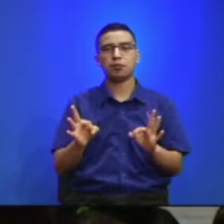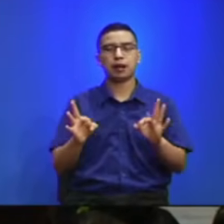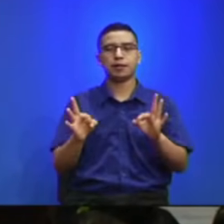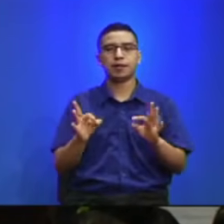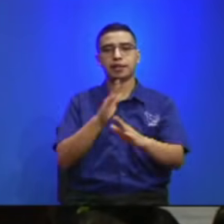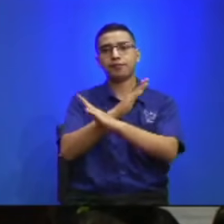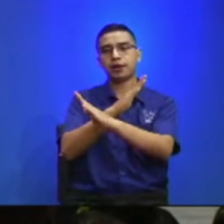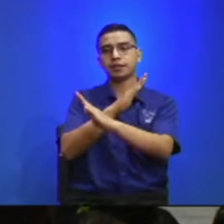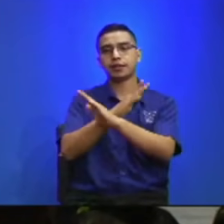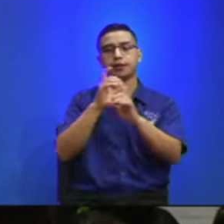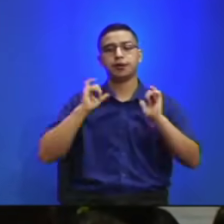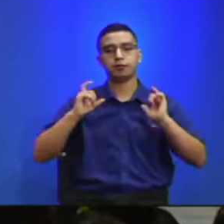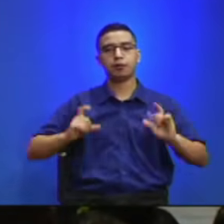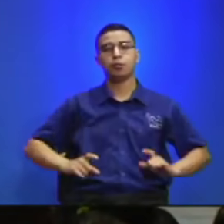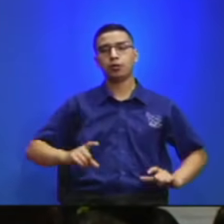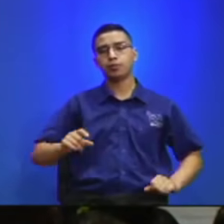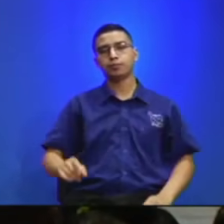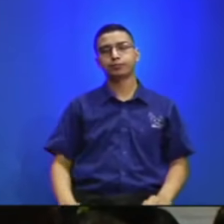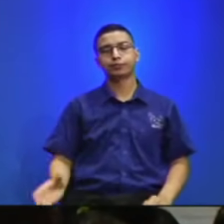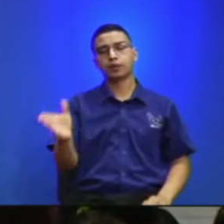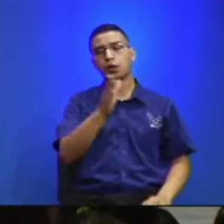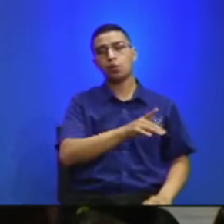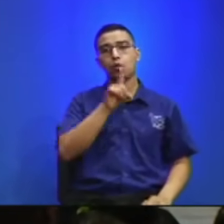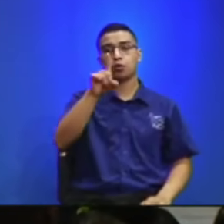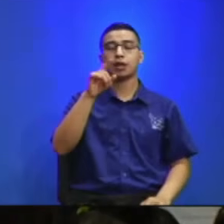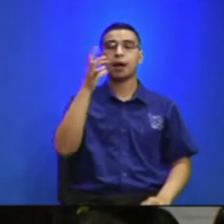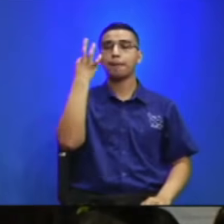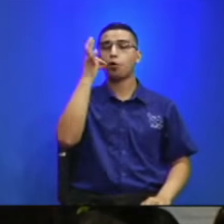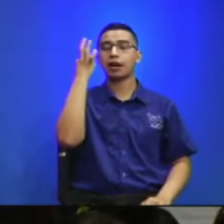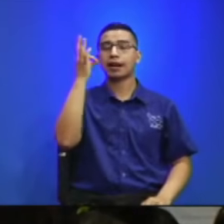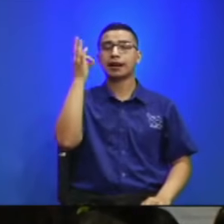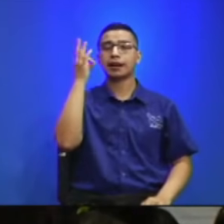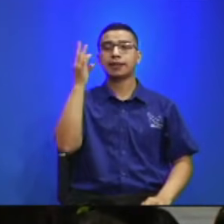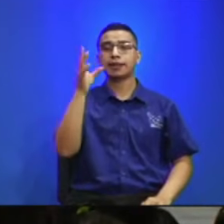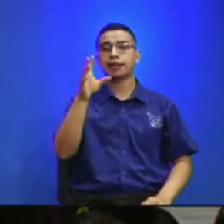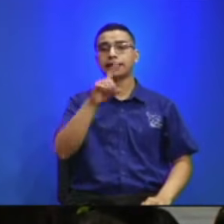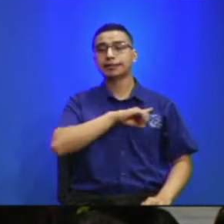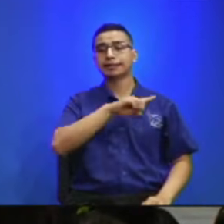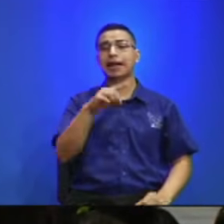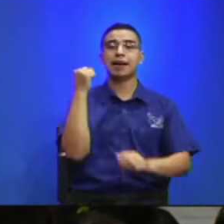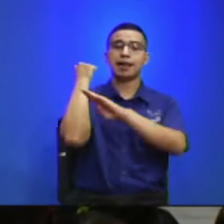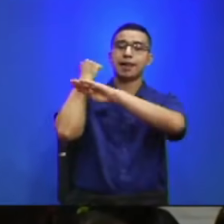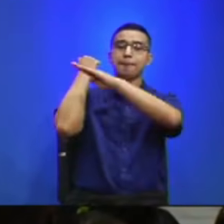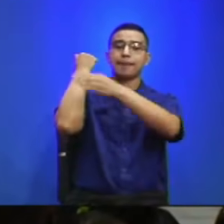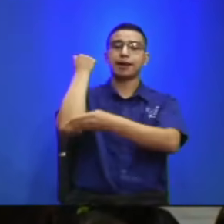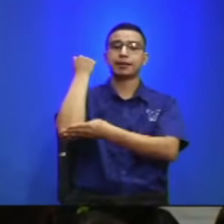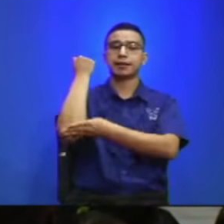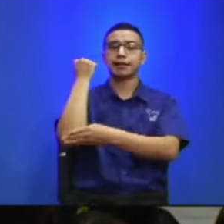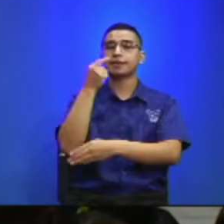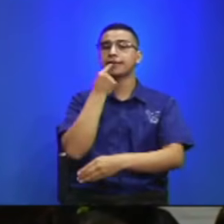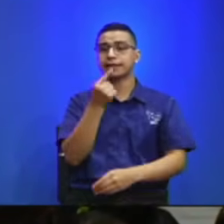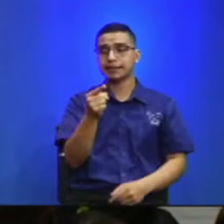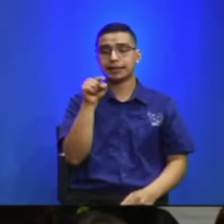una mujer resulta embarazada y lo primero es que el cuerpo quiere echar fuera aquel cuerpo